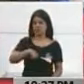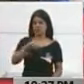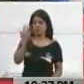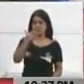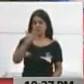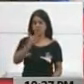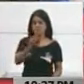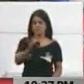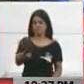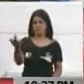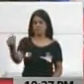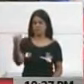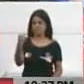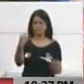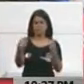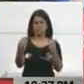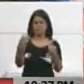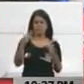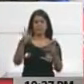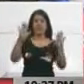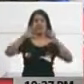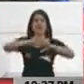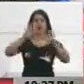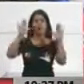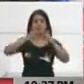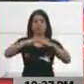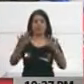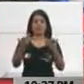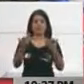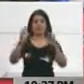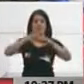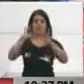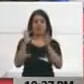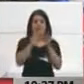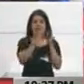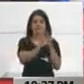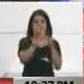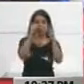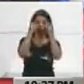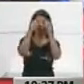¿Ah? Carlos Andrés Pérez, vale, amiguito de Ramos Alú.